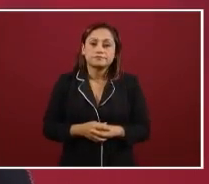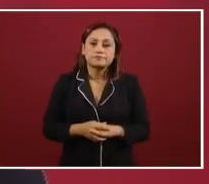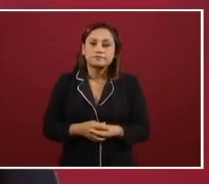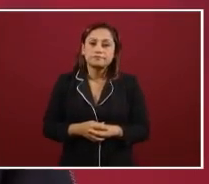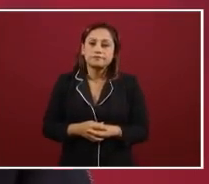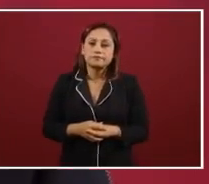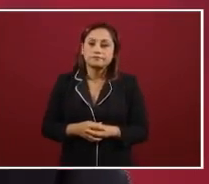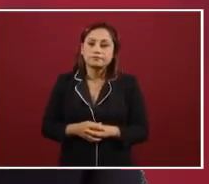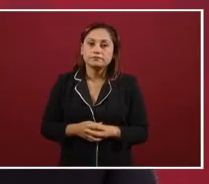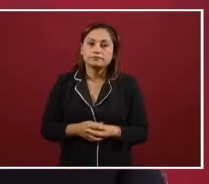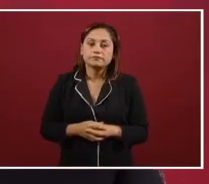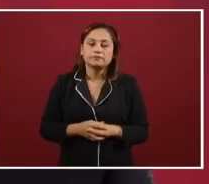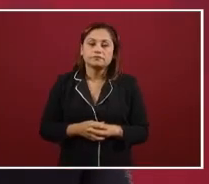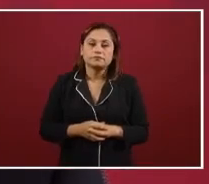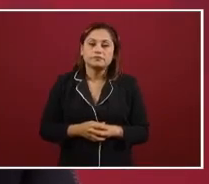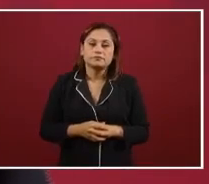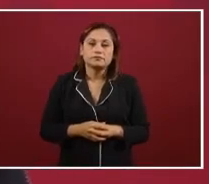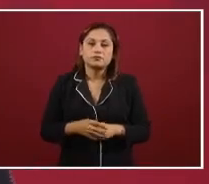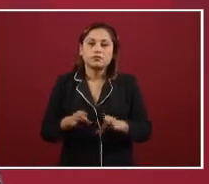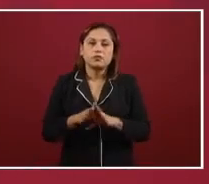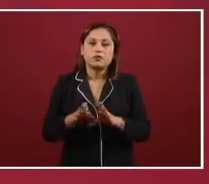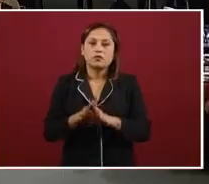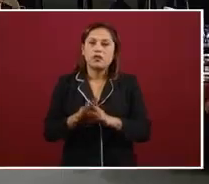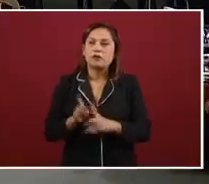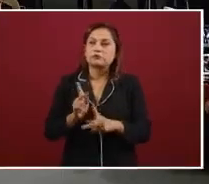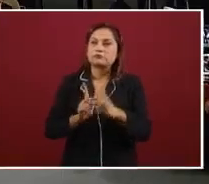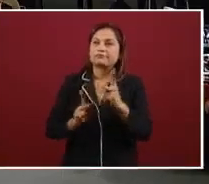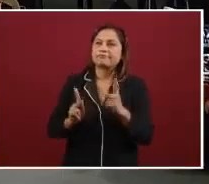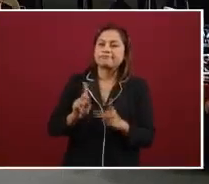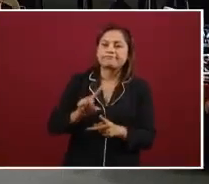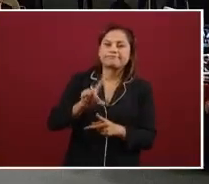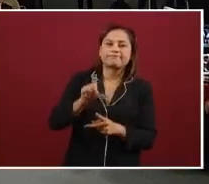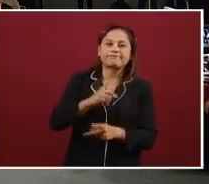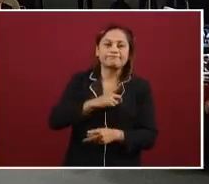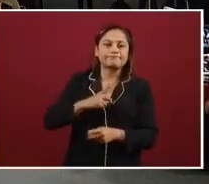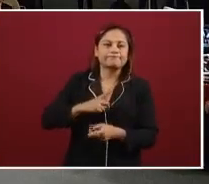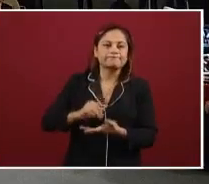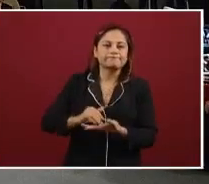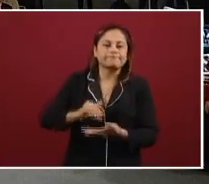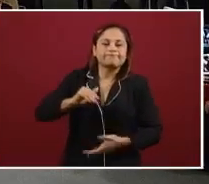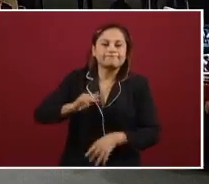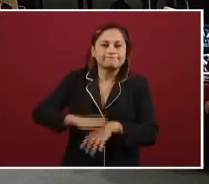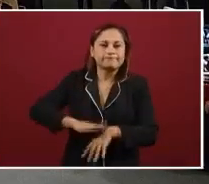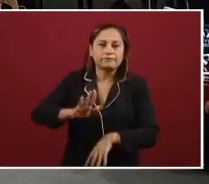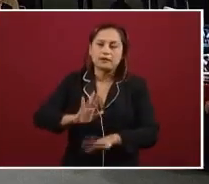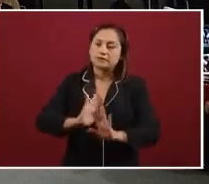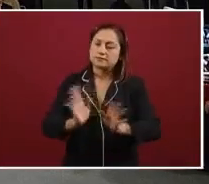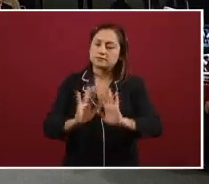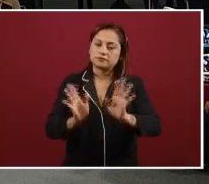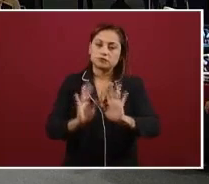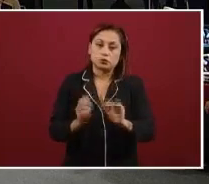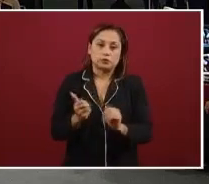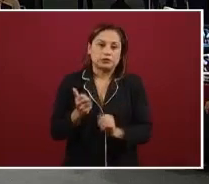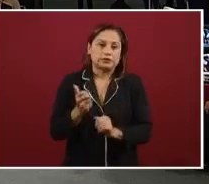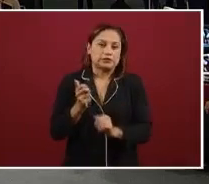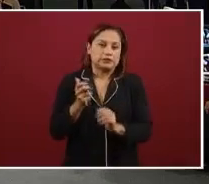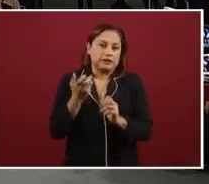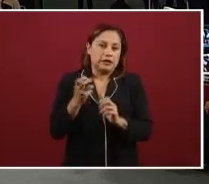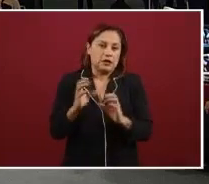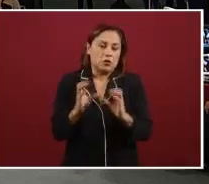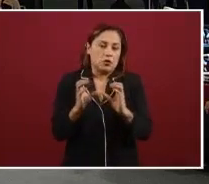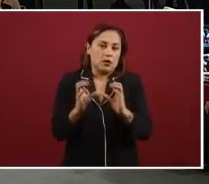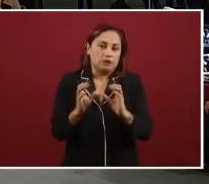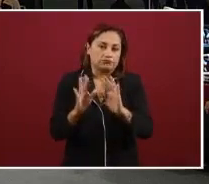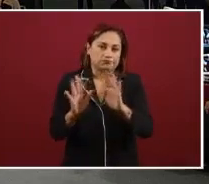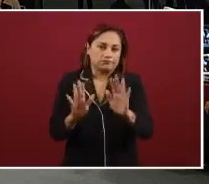aumentar deuda este año y no queremos aumentar deuda pública el